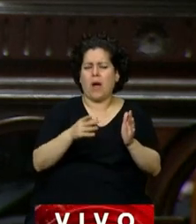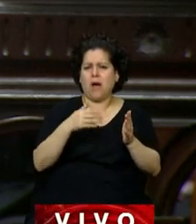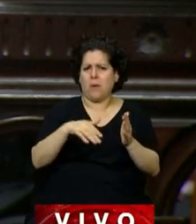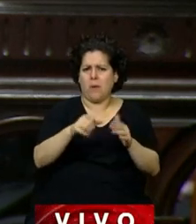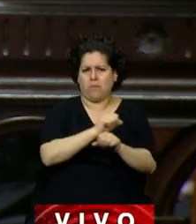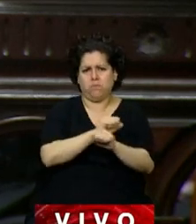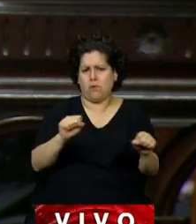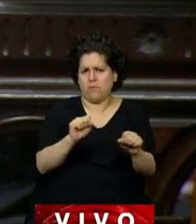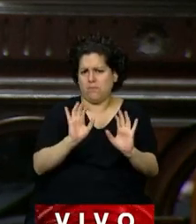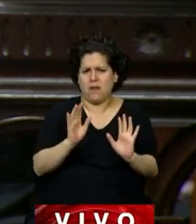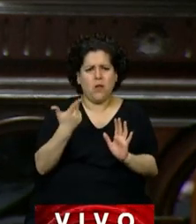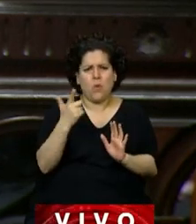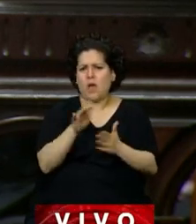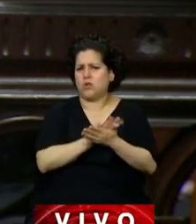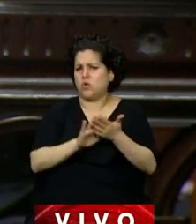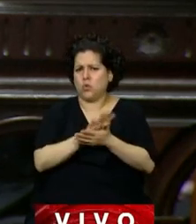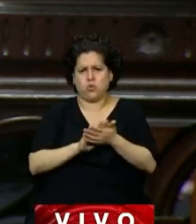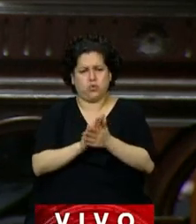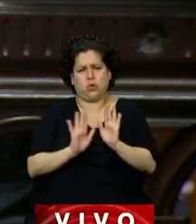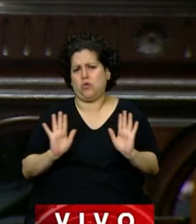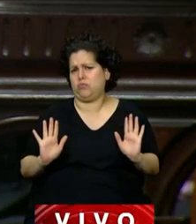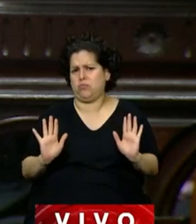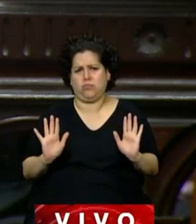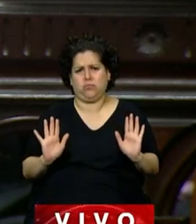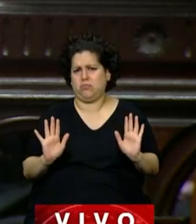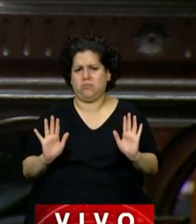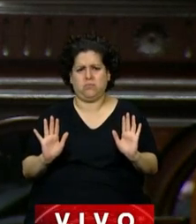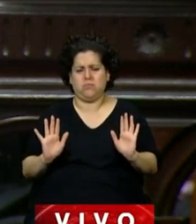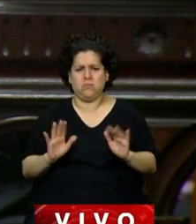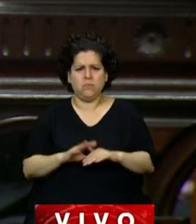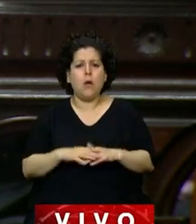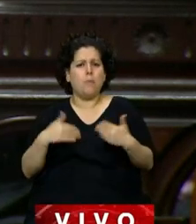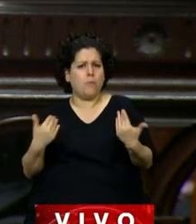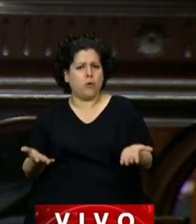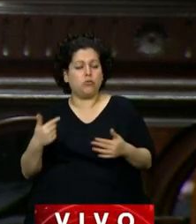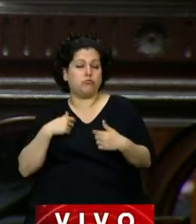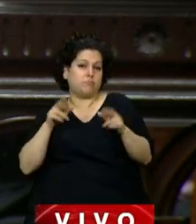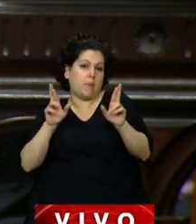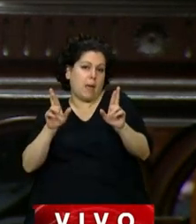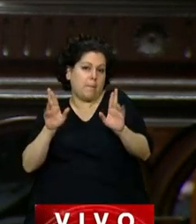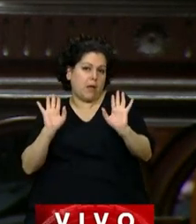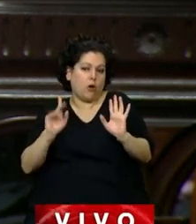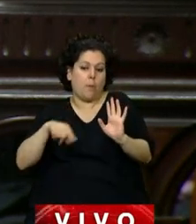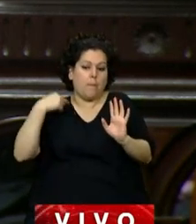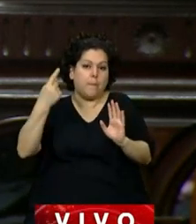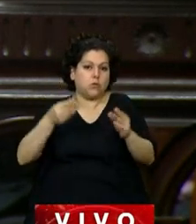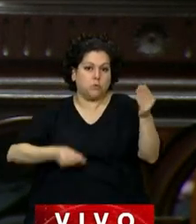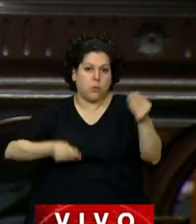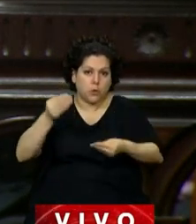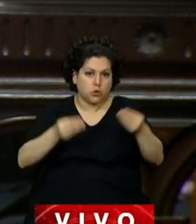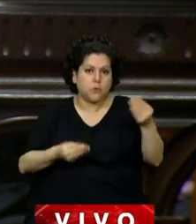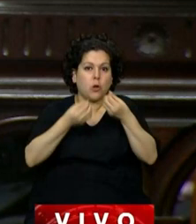bomba. No soluciona los problemas estructurales que atraviesa la Argentina. Por eso espero que el próximo presupuesto